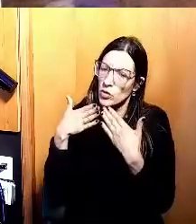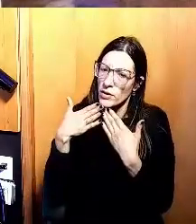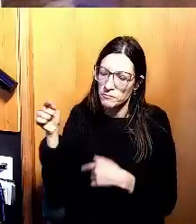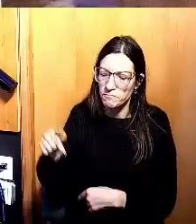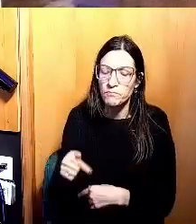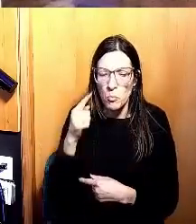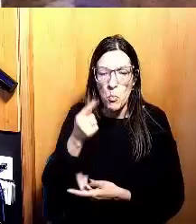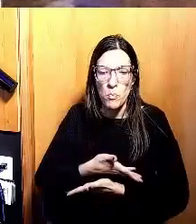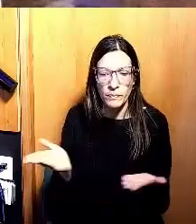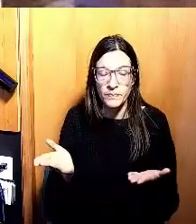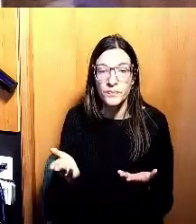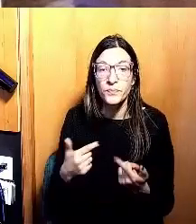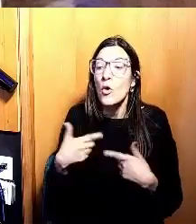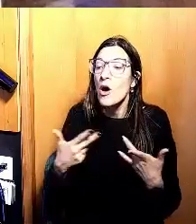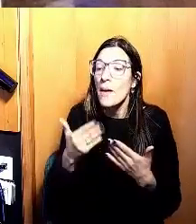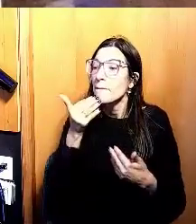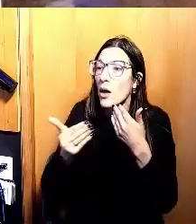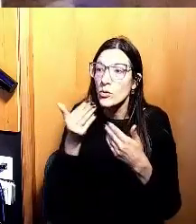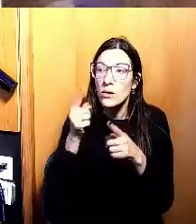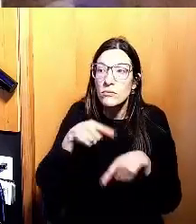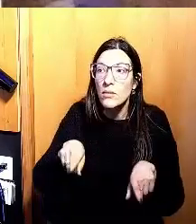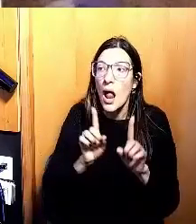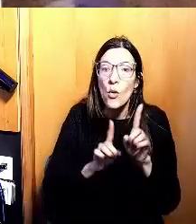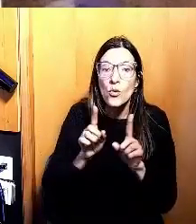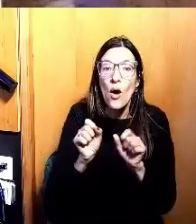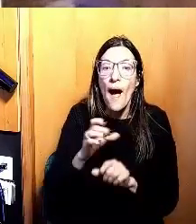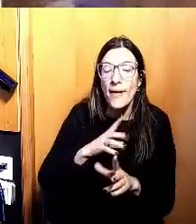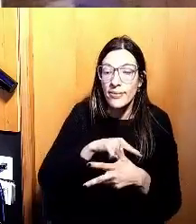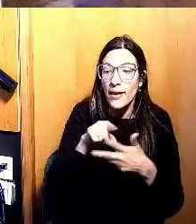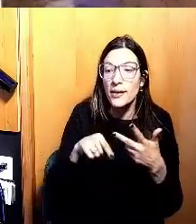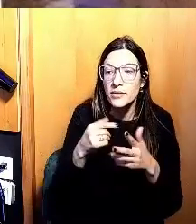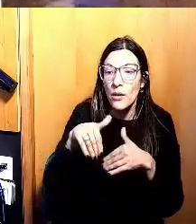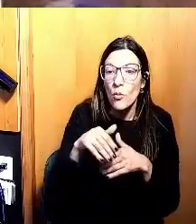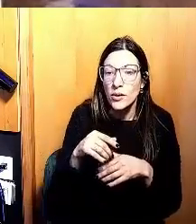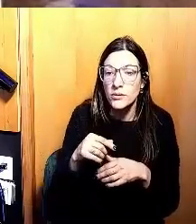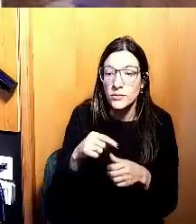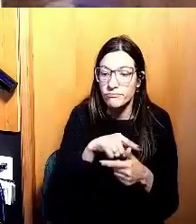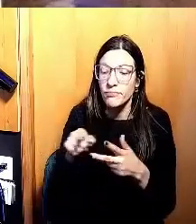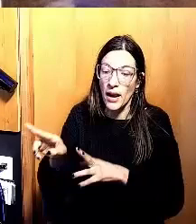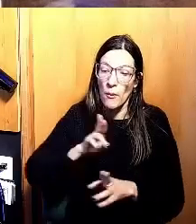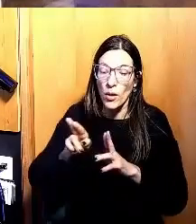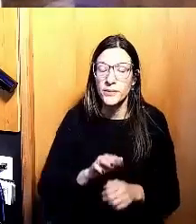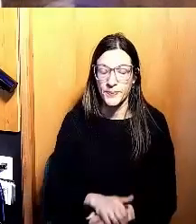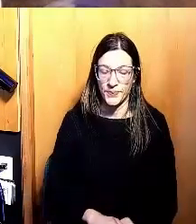por la presentación. Ahora sí, preguntas por ahí, juntamos 3 y después hacemos la ronda de respuestas.